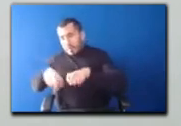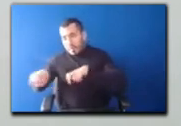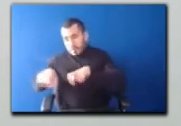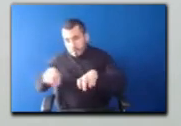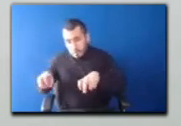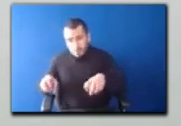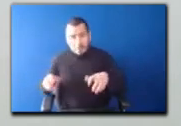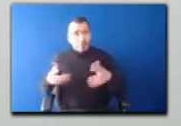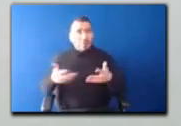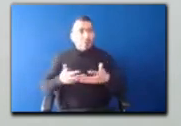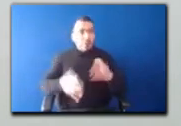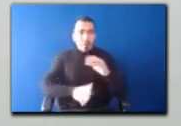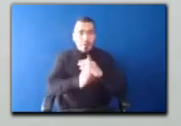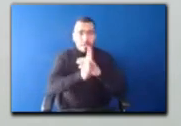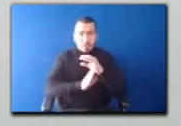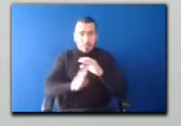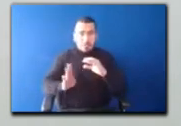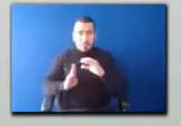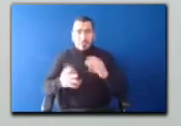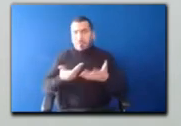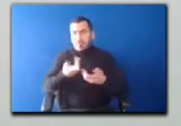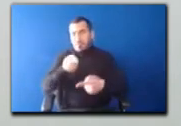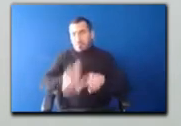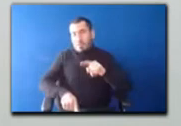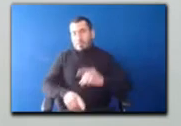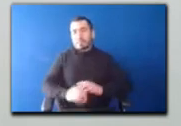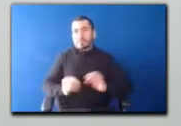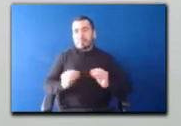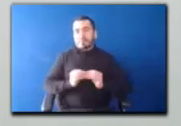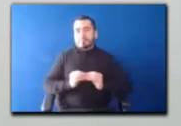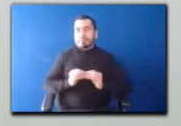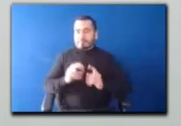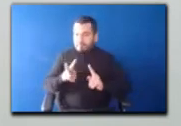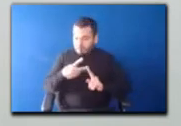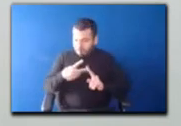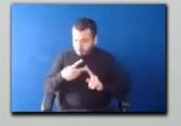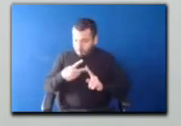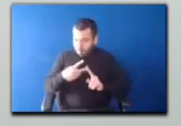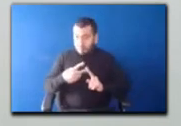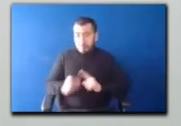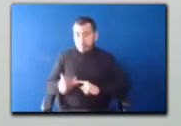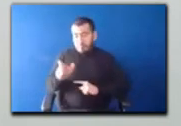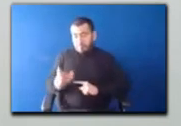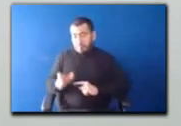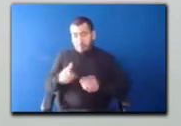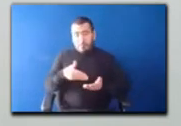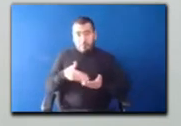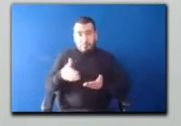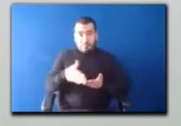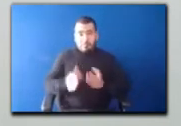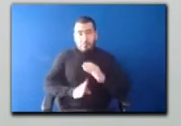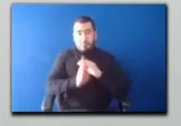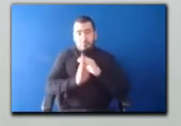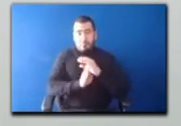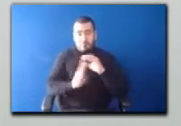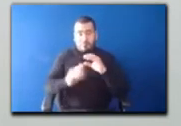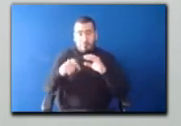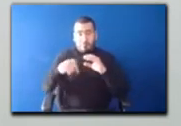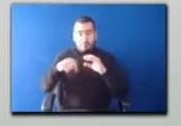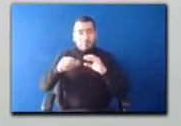criptoactivos. Lo segundo es, cuando una persona compra un criptoactivo, debe ser absolutamente consciente del tipo de negocio que está